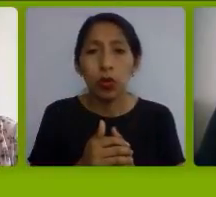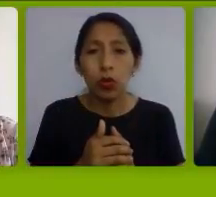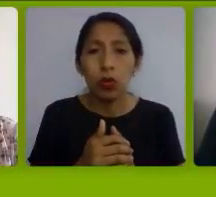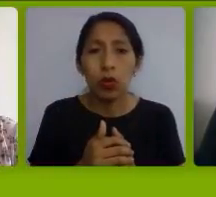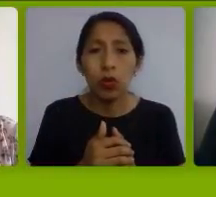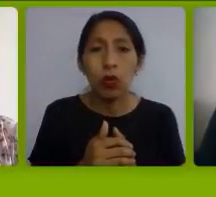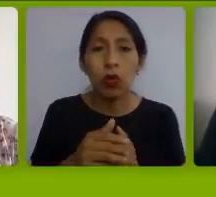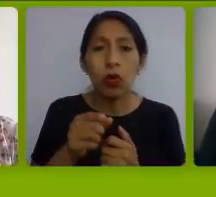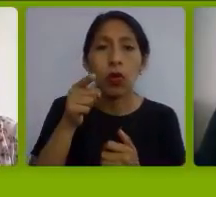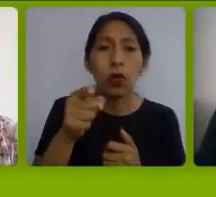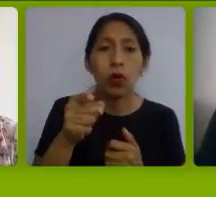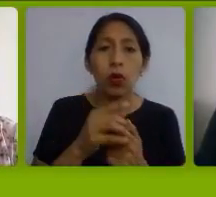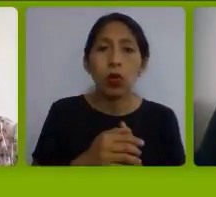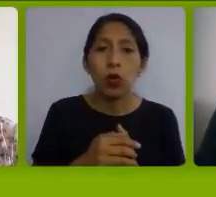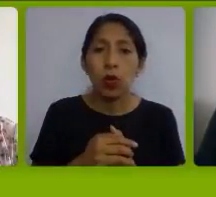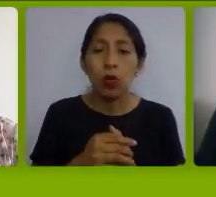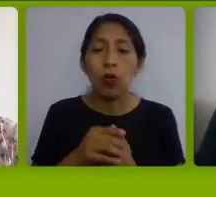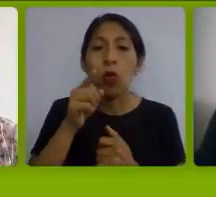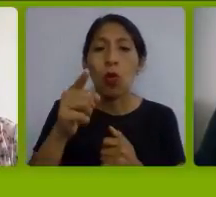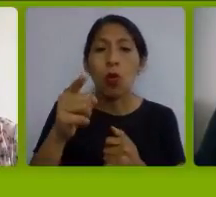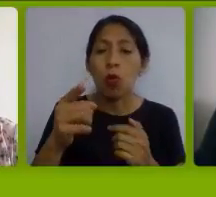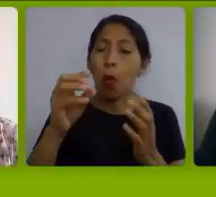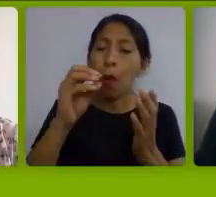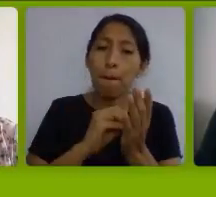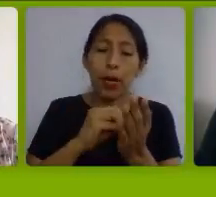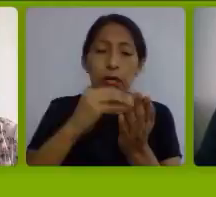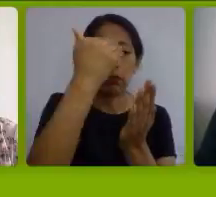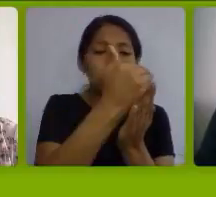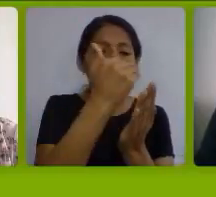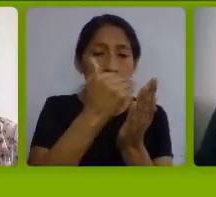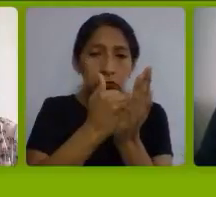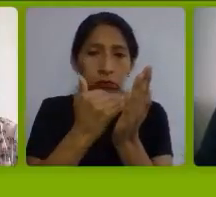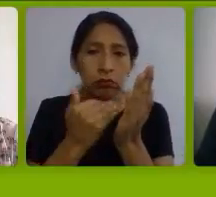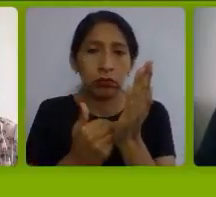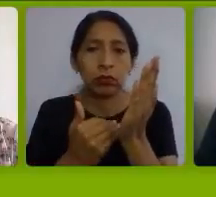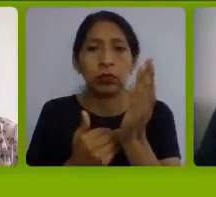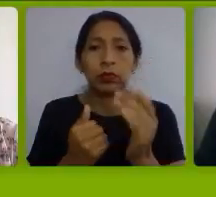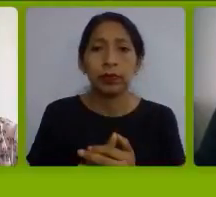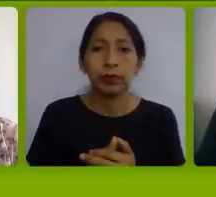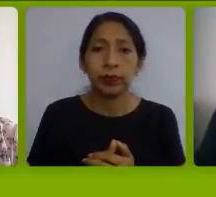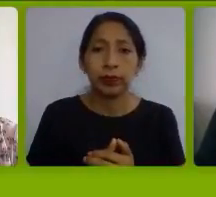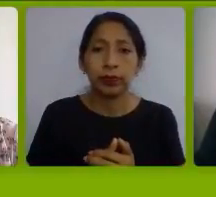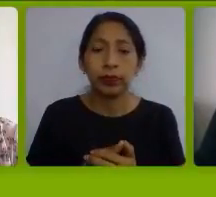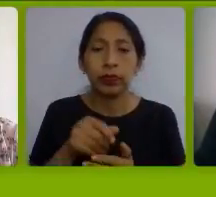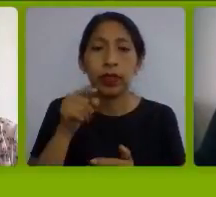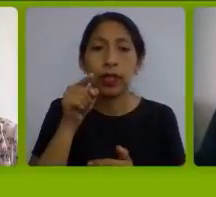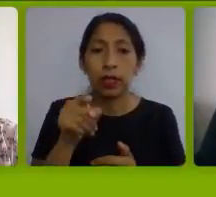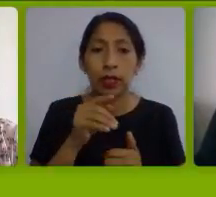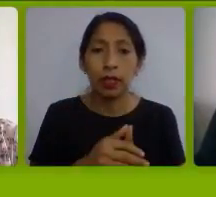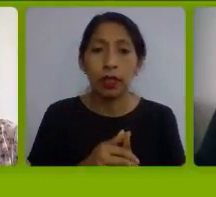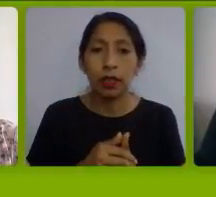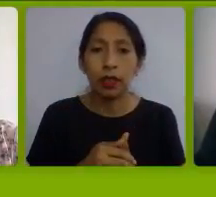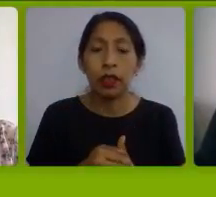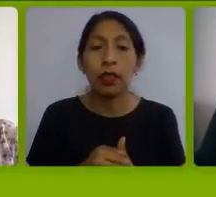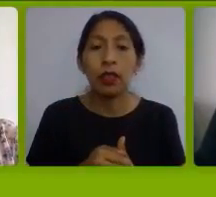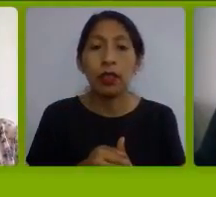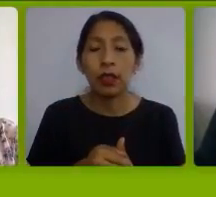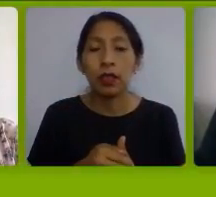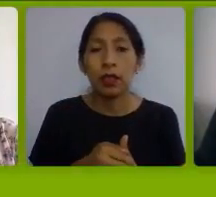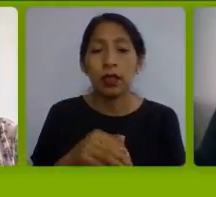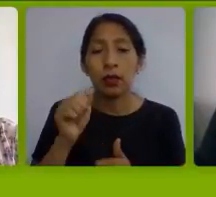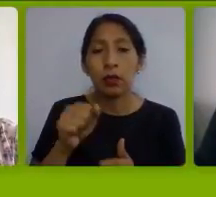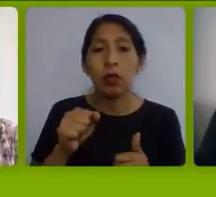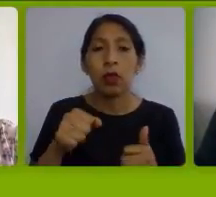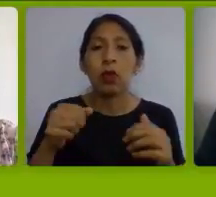manera o flexibilizando un itinerario más ad hoc o más propio para ellos, ¿no? Entonces, en este sentido, va por ahí, por el